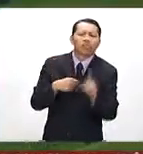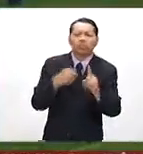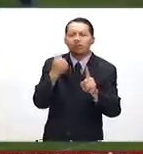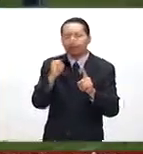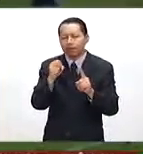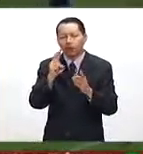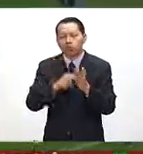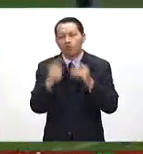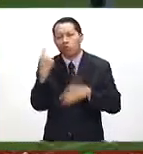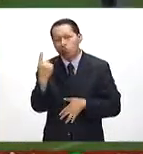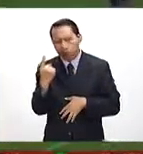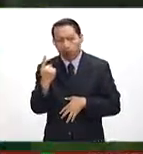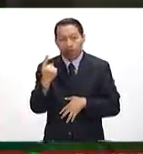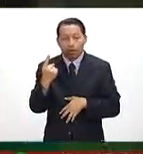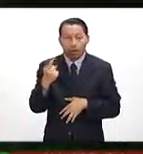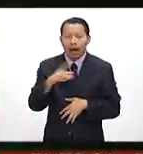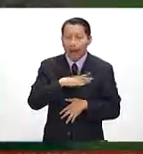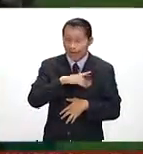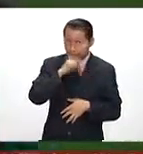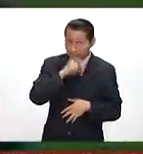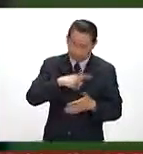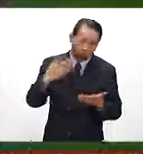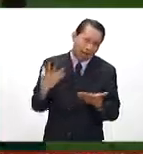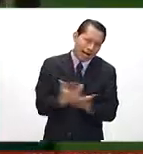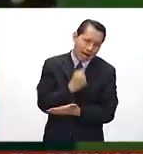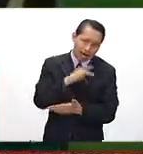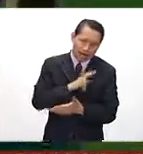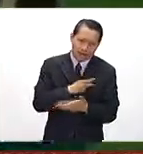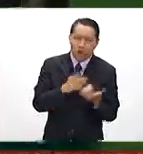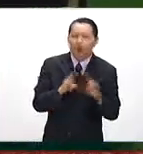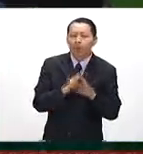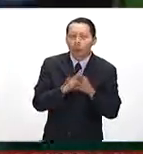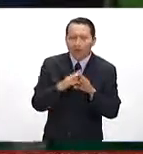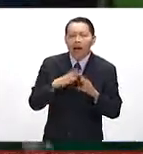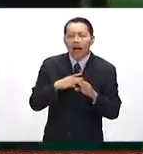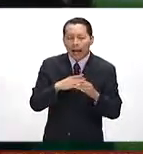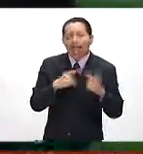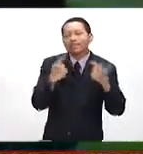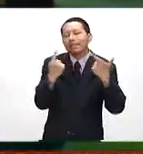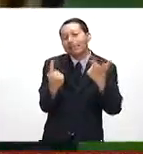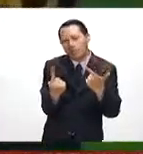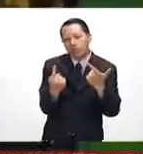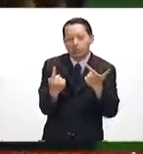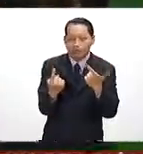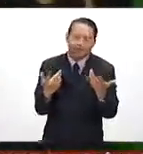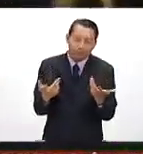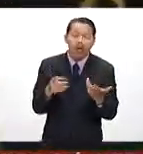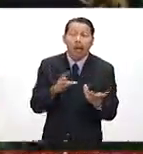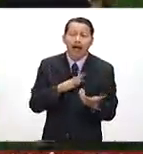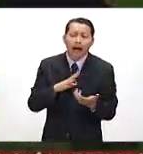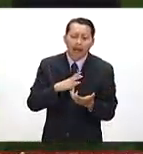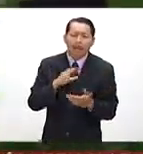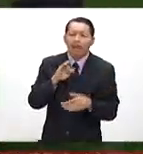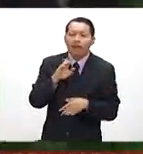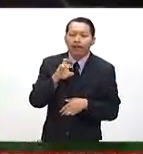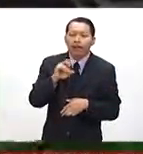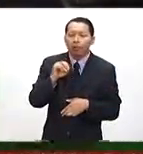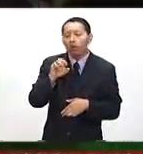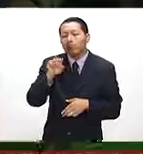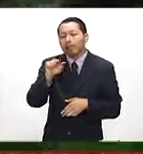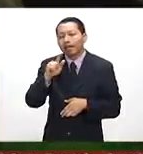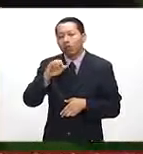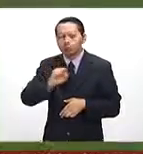de septiembre del 2001 y los lusos ganaron aquella ocasión por paliza de 7-1. Tenemos las palabras de Fernando Santos,